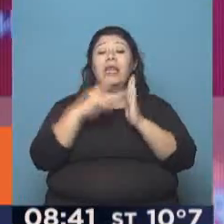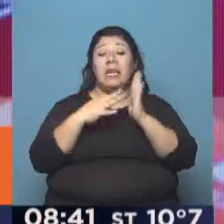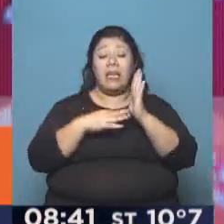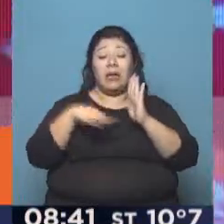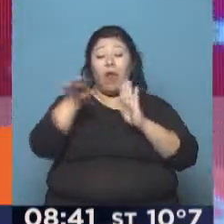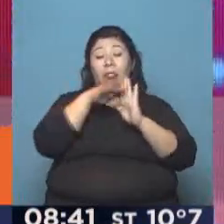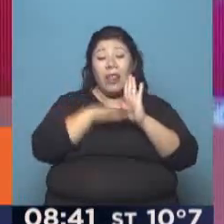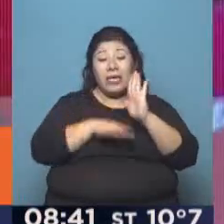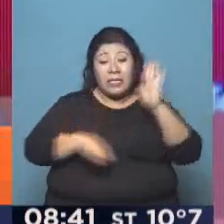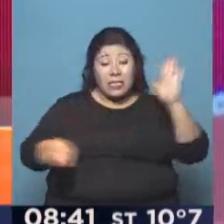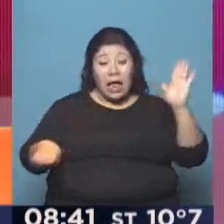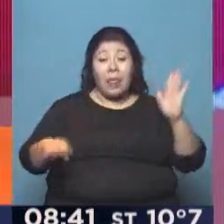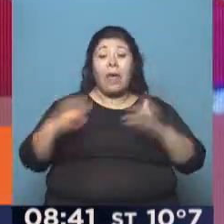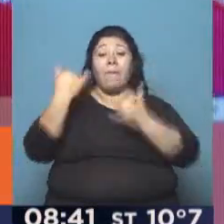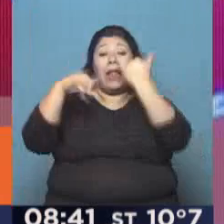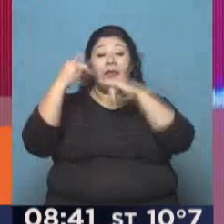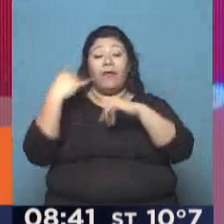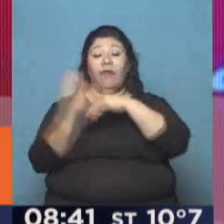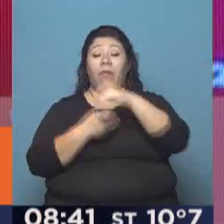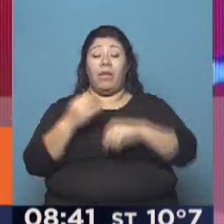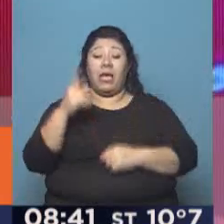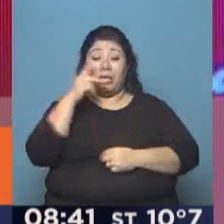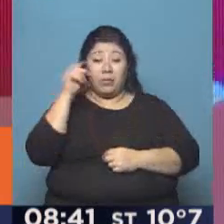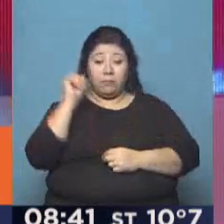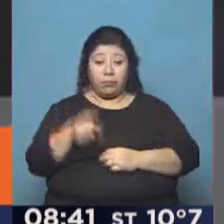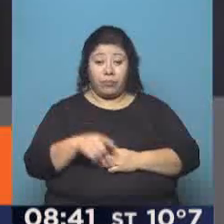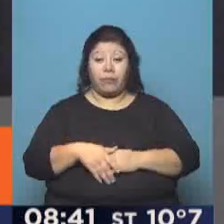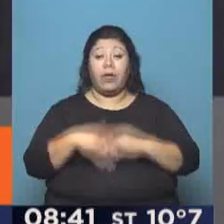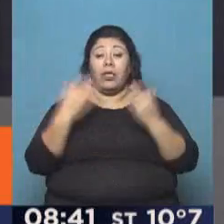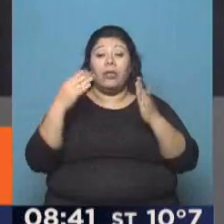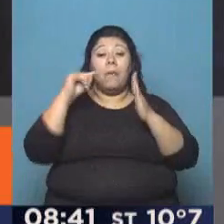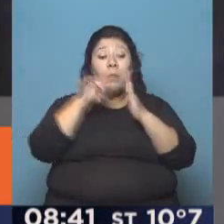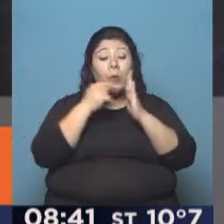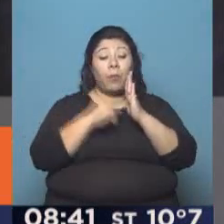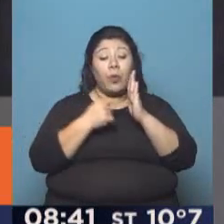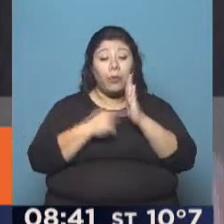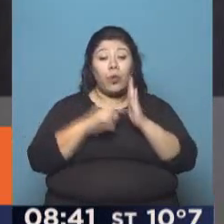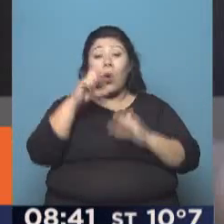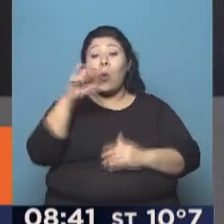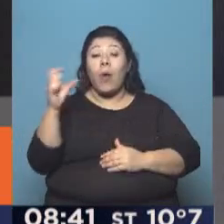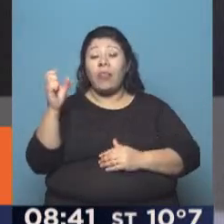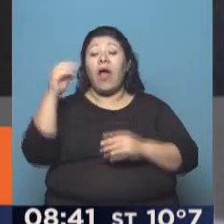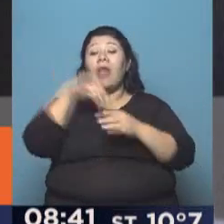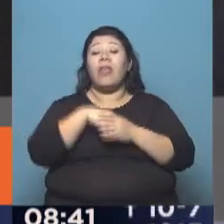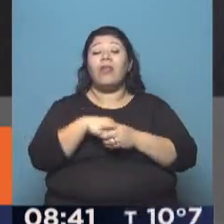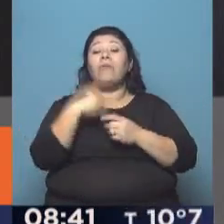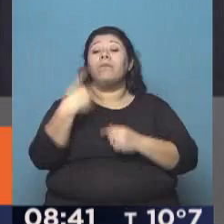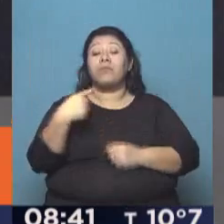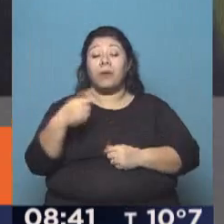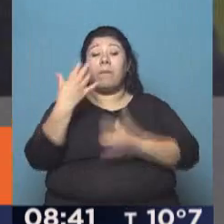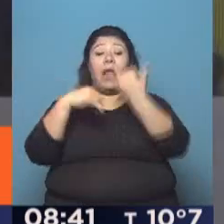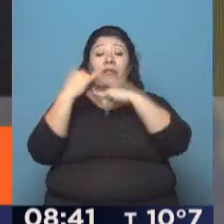de eh la familia kishner entonces el detalle este que hay en las cuentas es cómo esos plazos fijos en